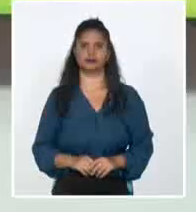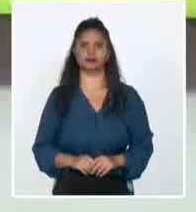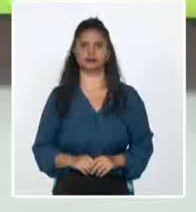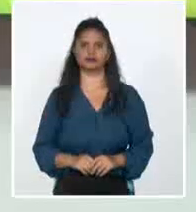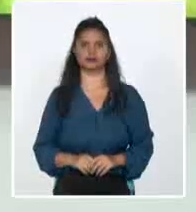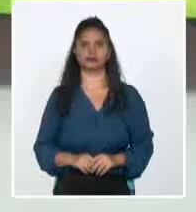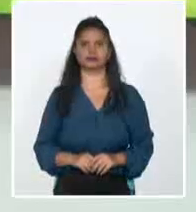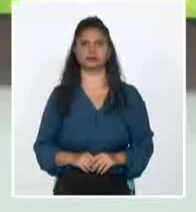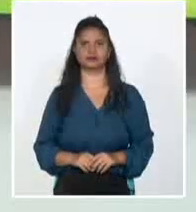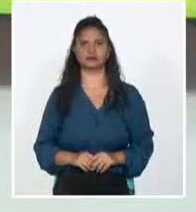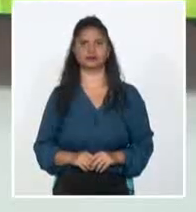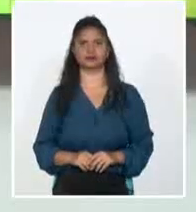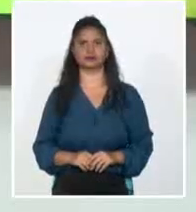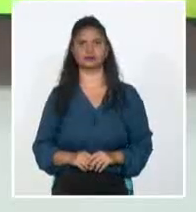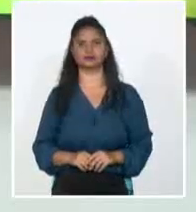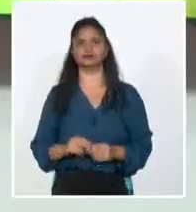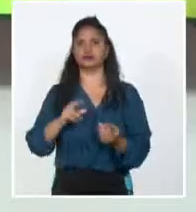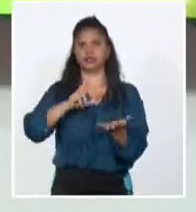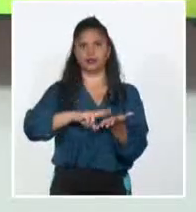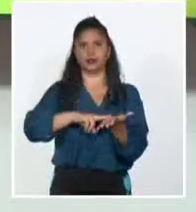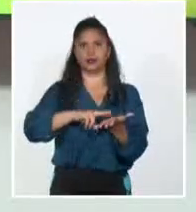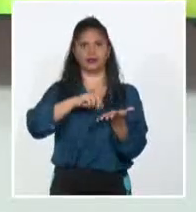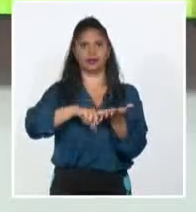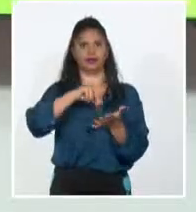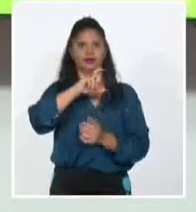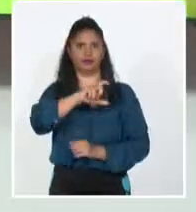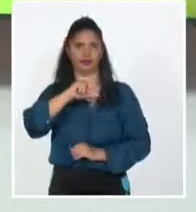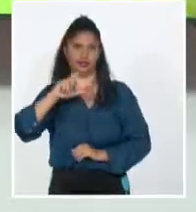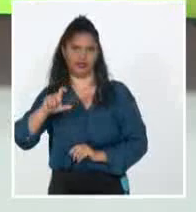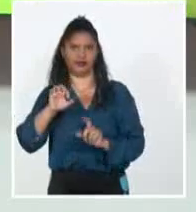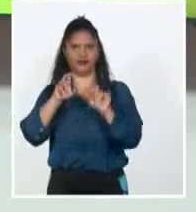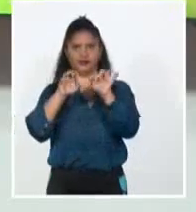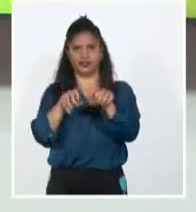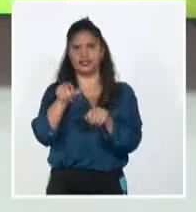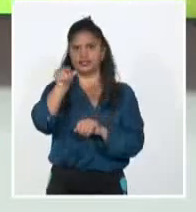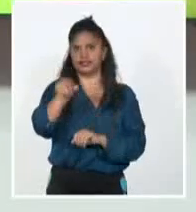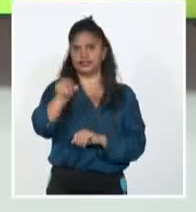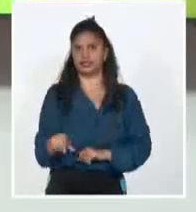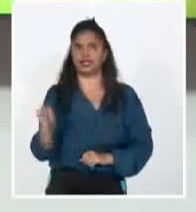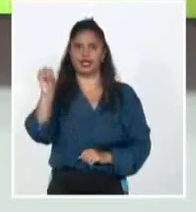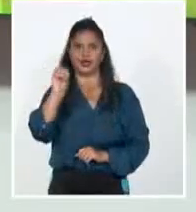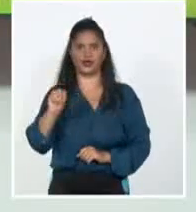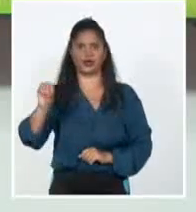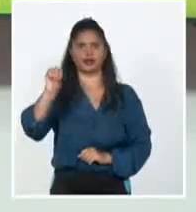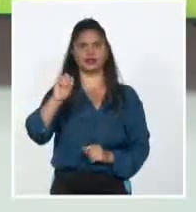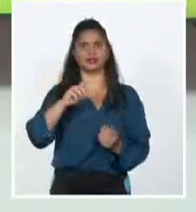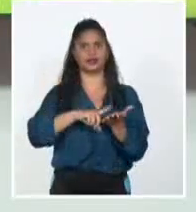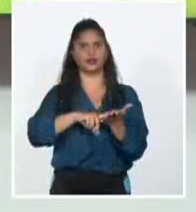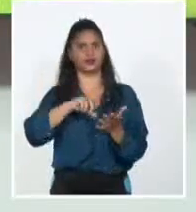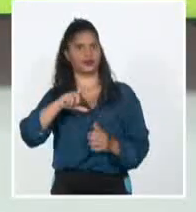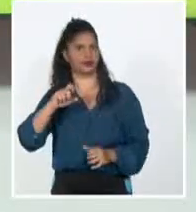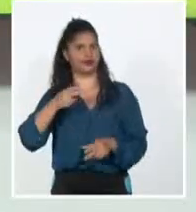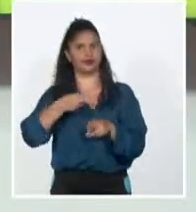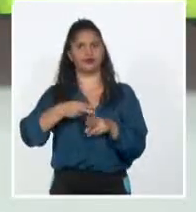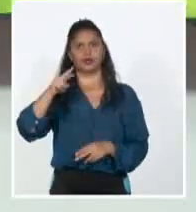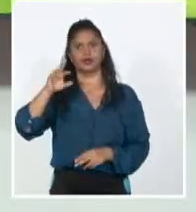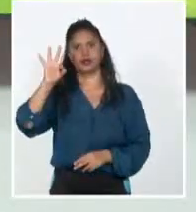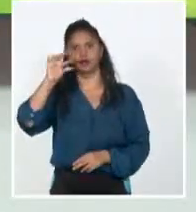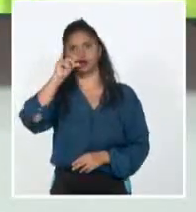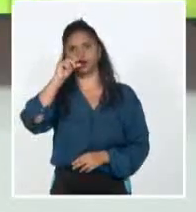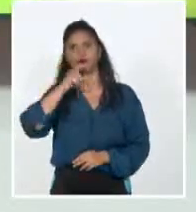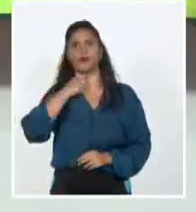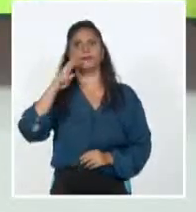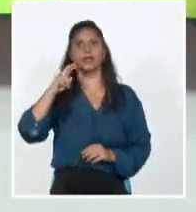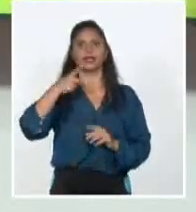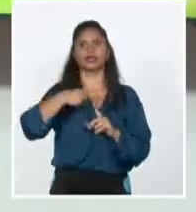El miembro del Buró Político y secretario de Organización del Comité Central del Partido Comunista de Cuba, Roberto Morales Ojeda, visita la provincia de Pinar